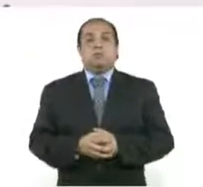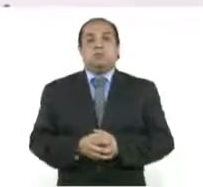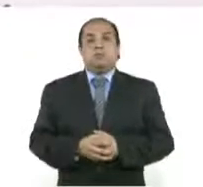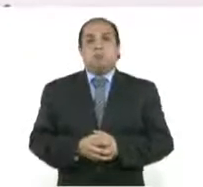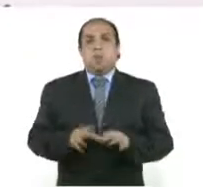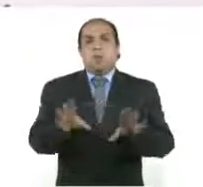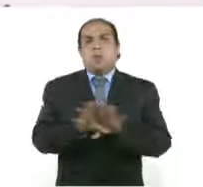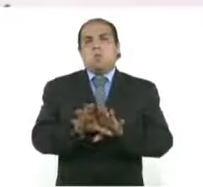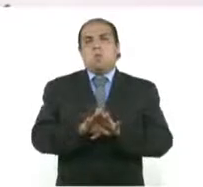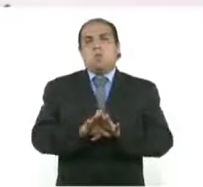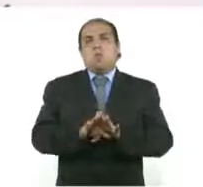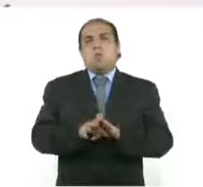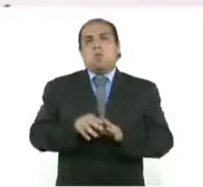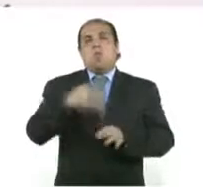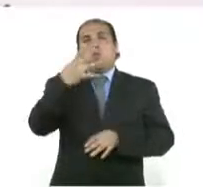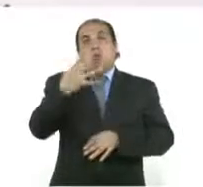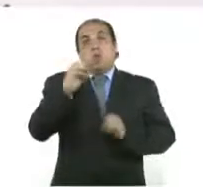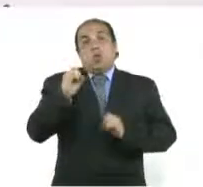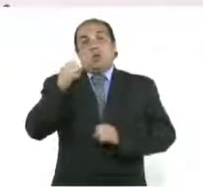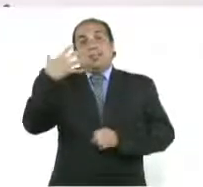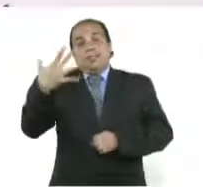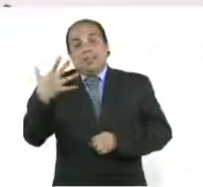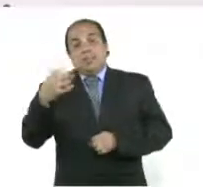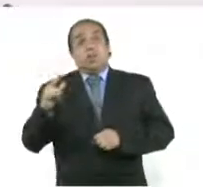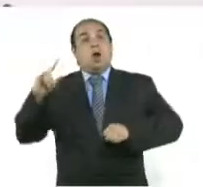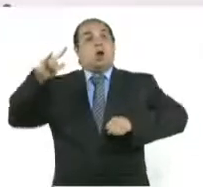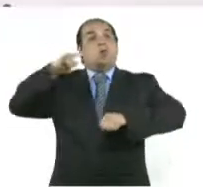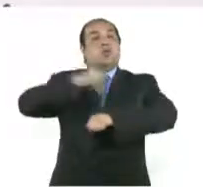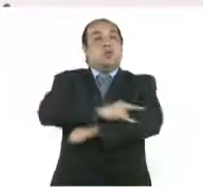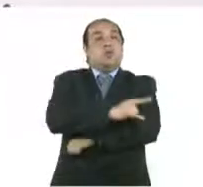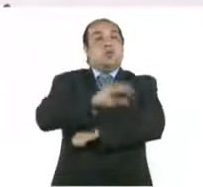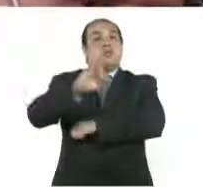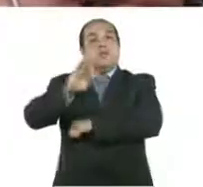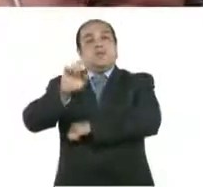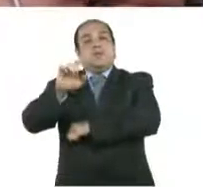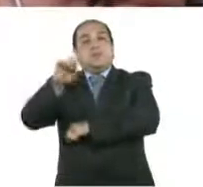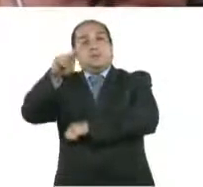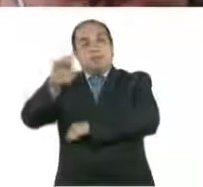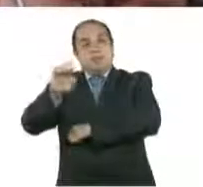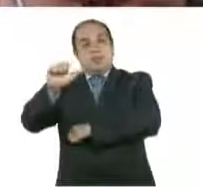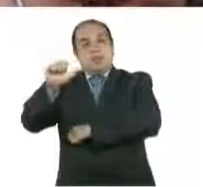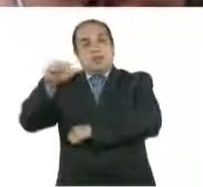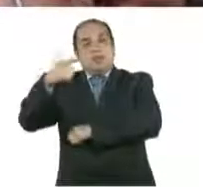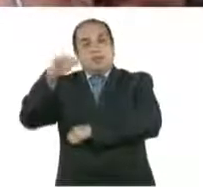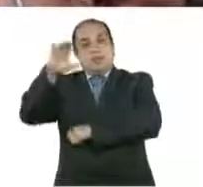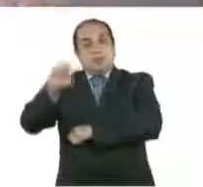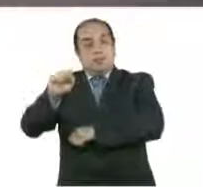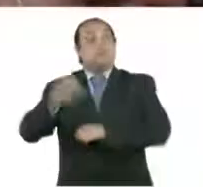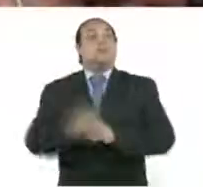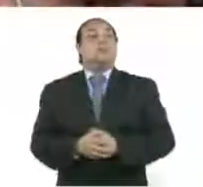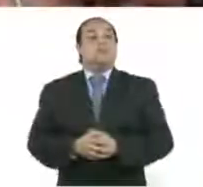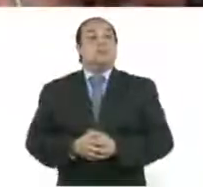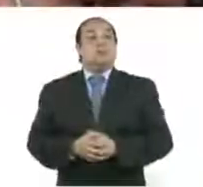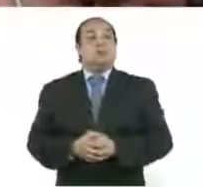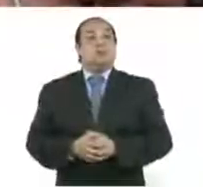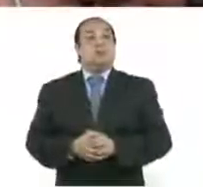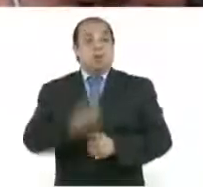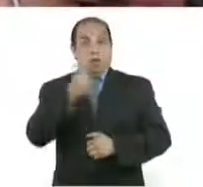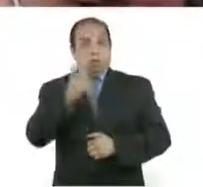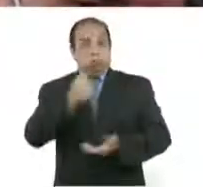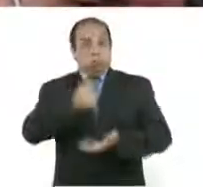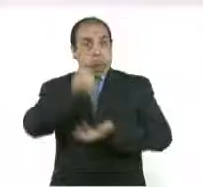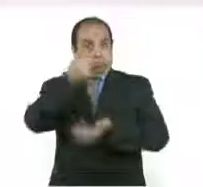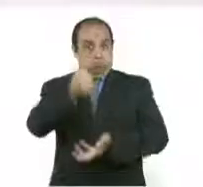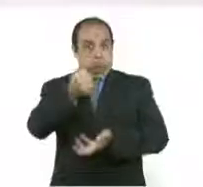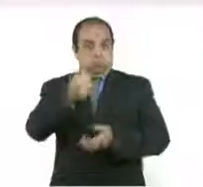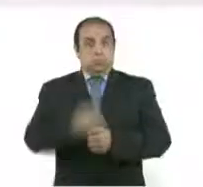como 4 o 5 aeropuertos Felipe Ángeles. De ese tamaño es la inversión. El presupuesto